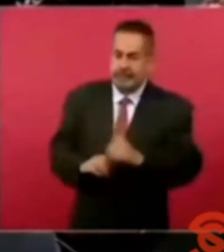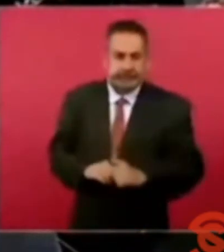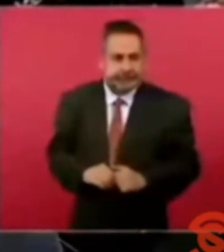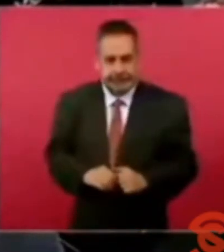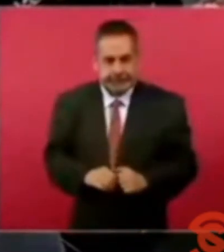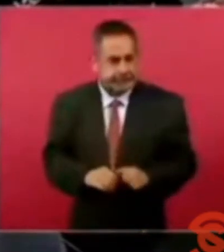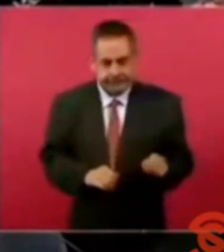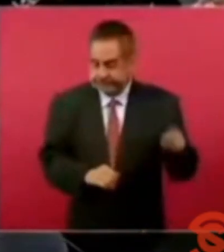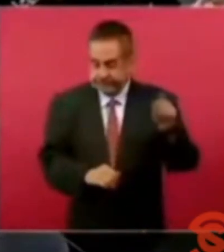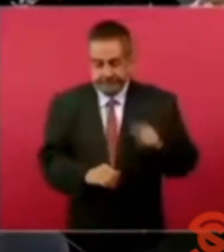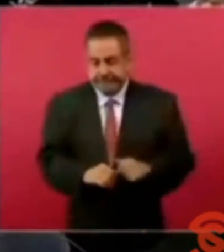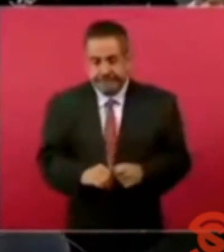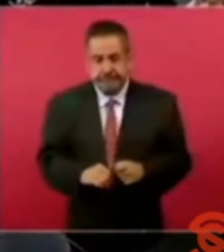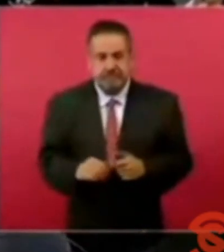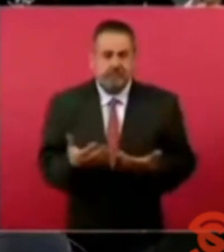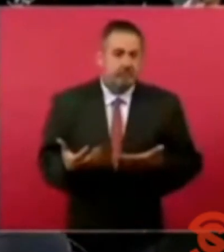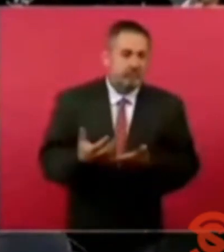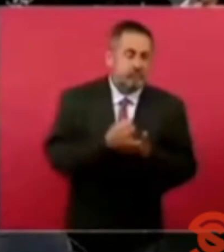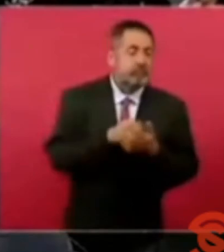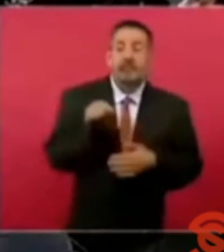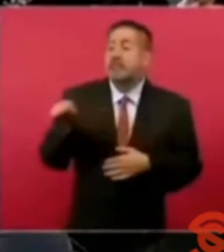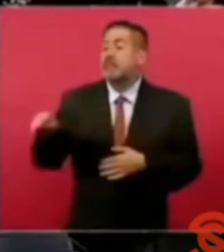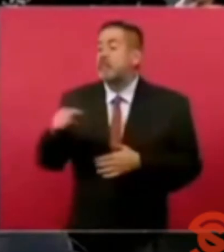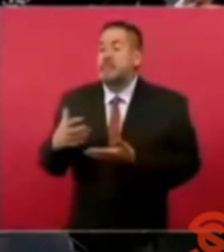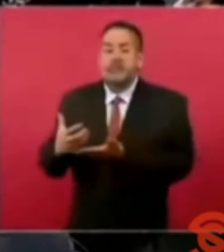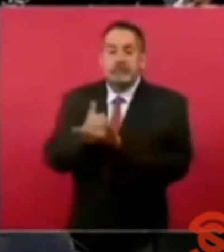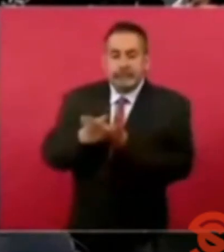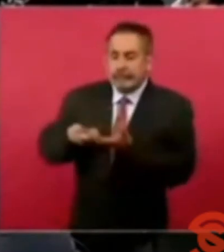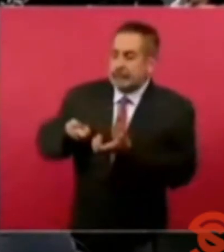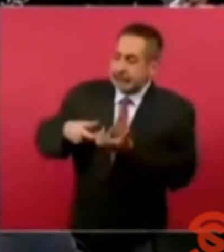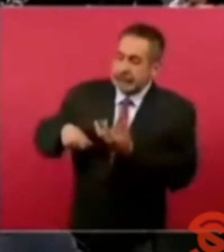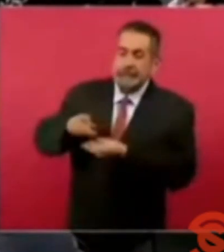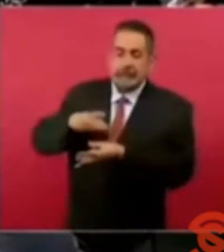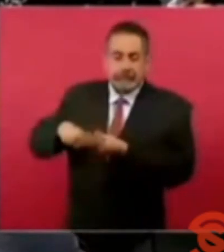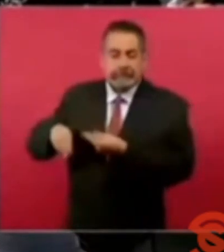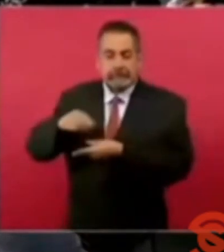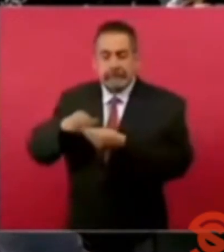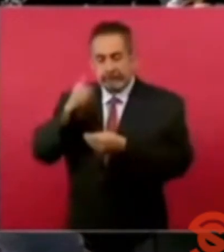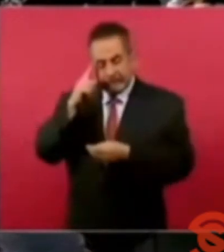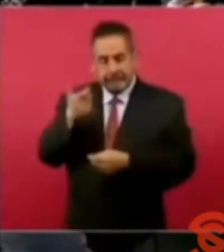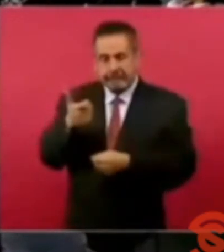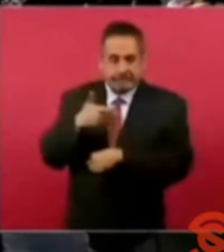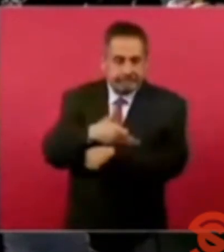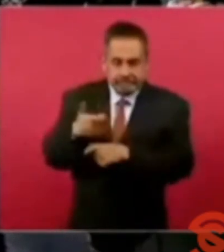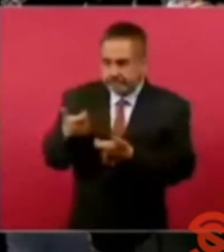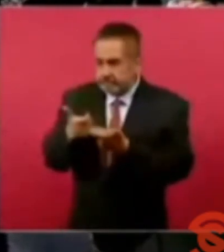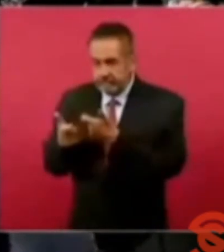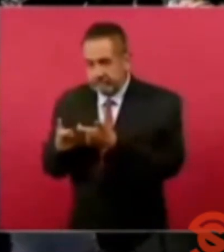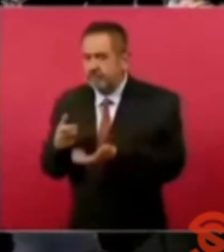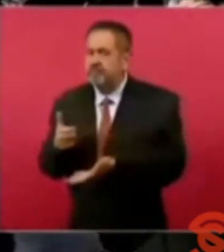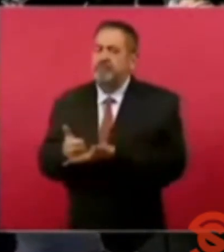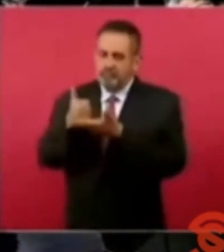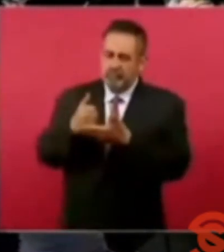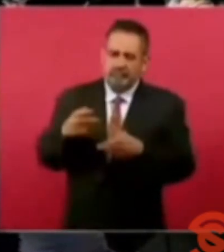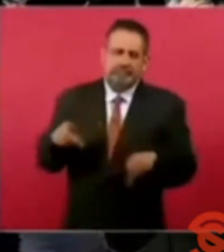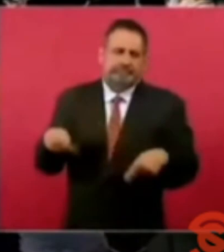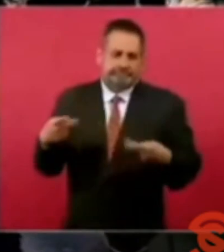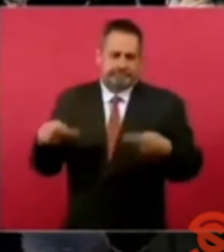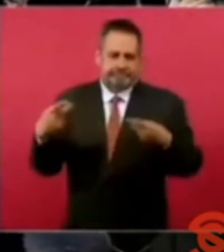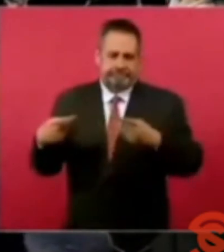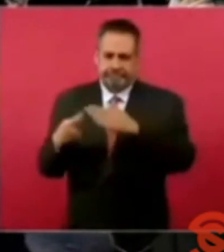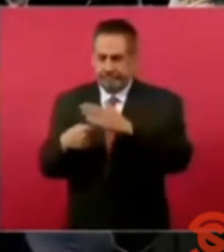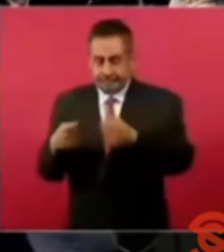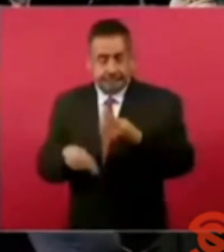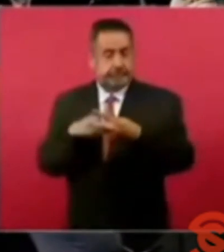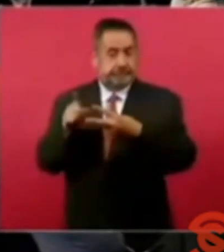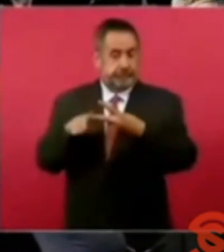buscando el ingreso diario para mantener a las familias. Eso ayudó. Y